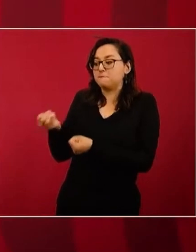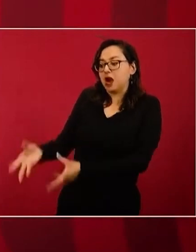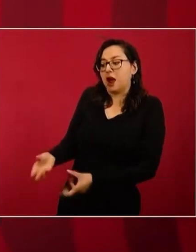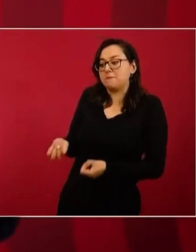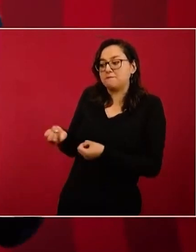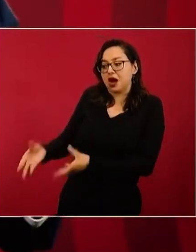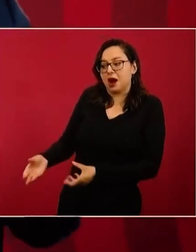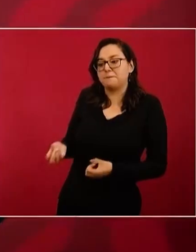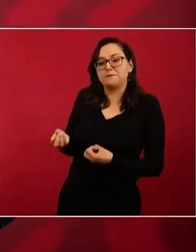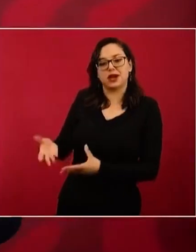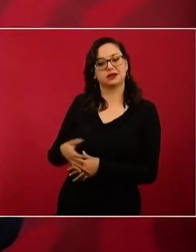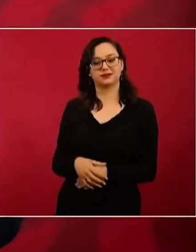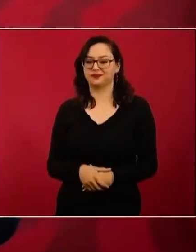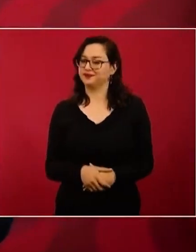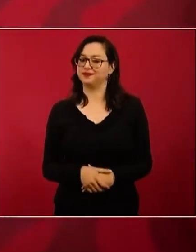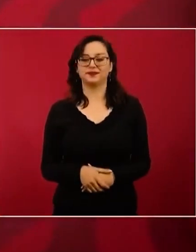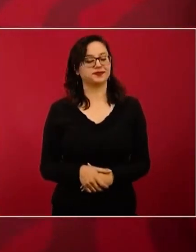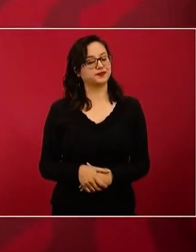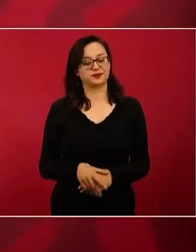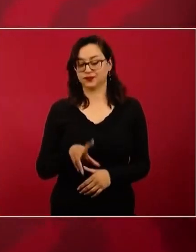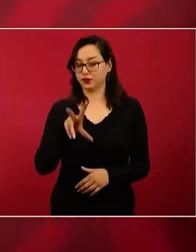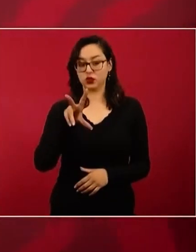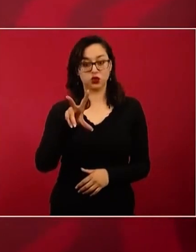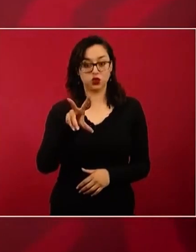va a entrar en el esquema de autoabasto